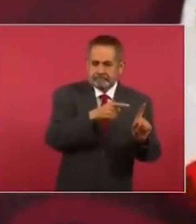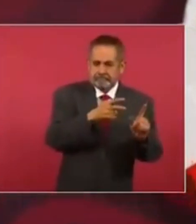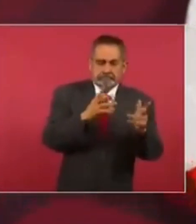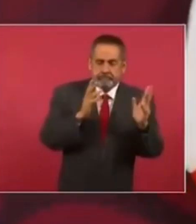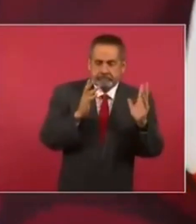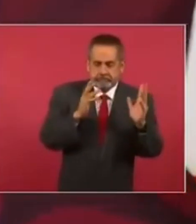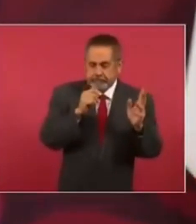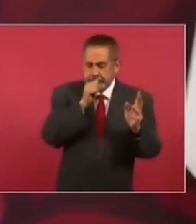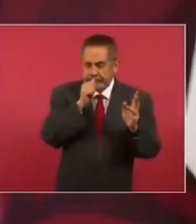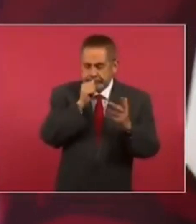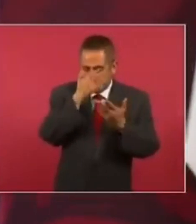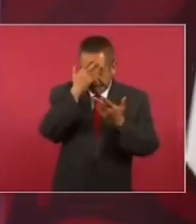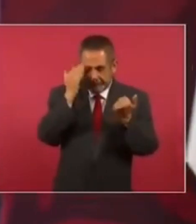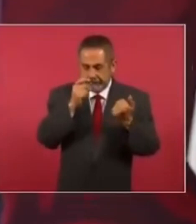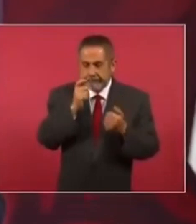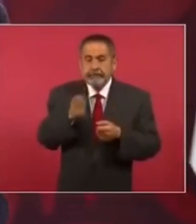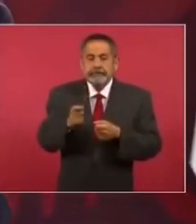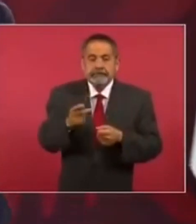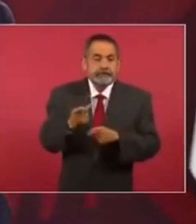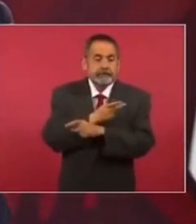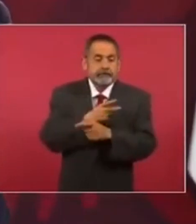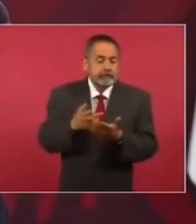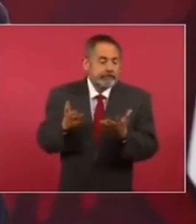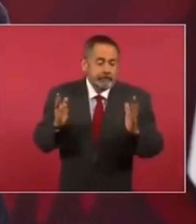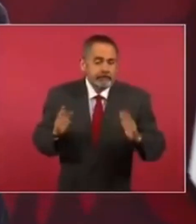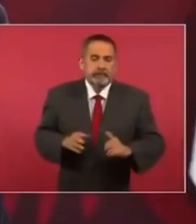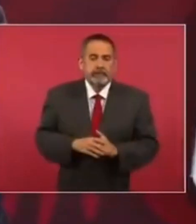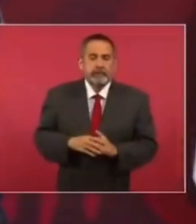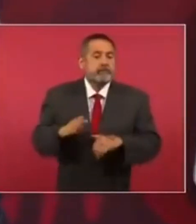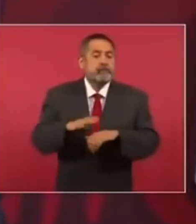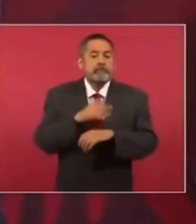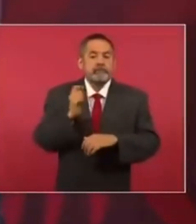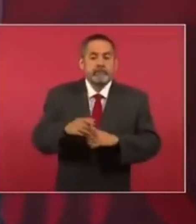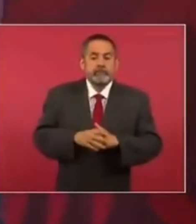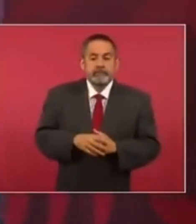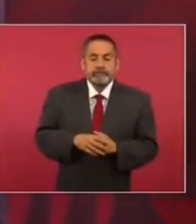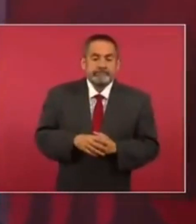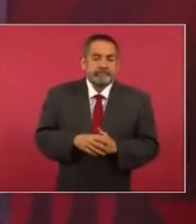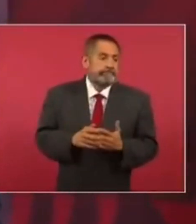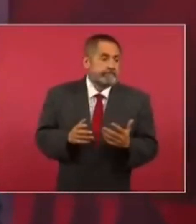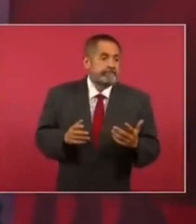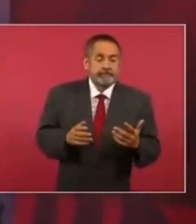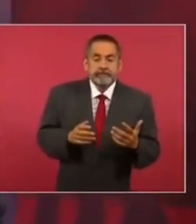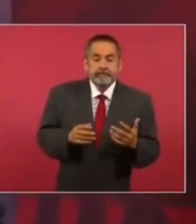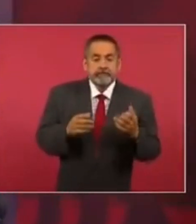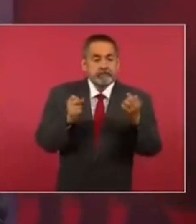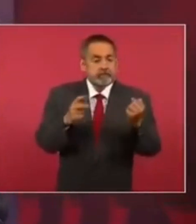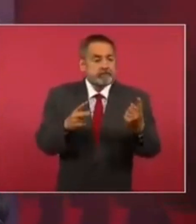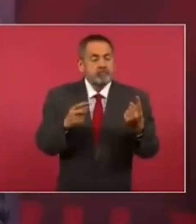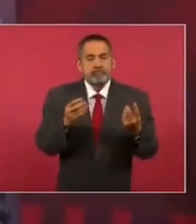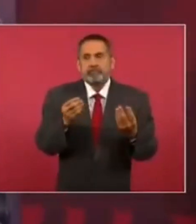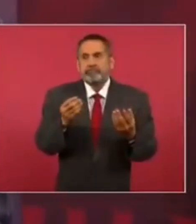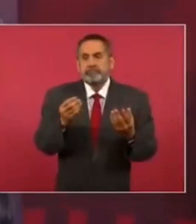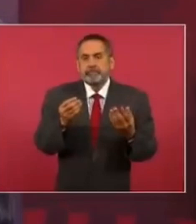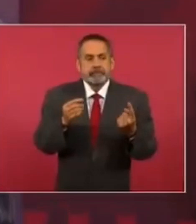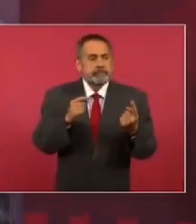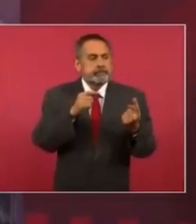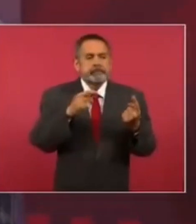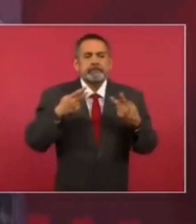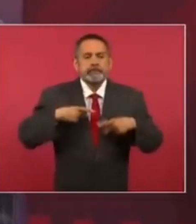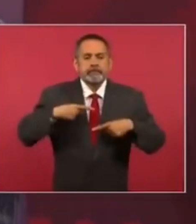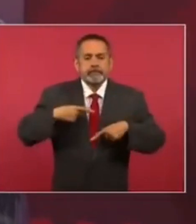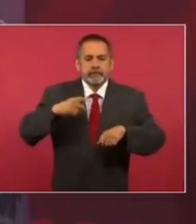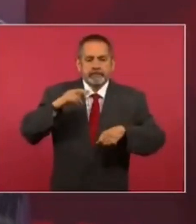en contra de él, porque son varios los